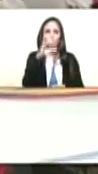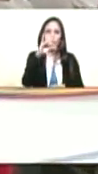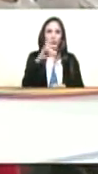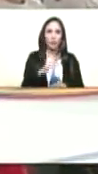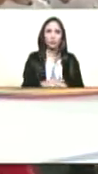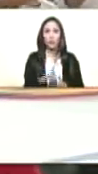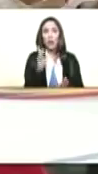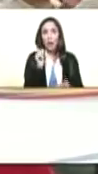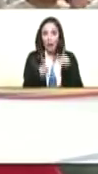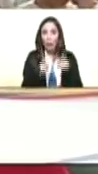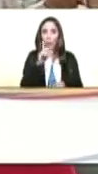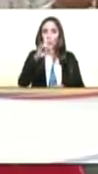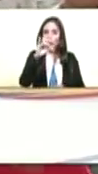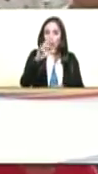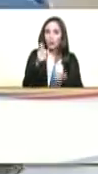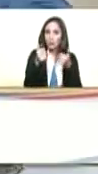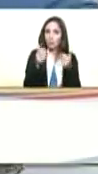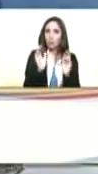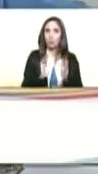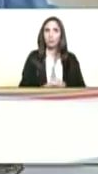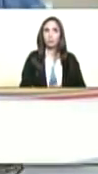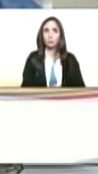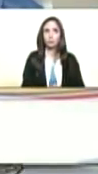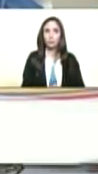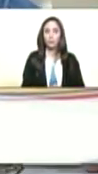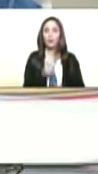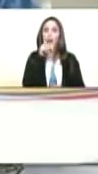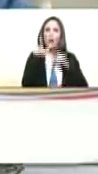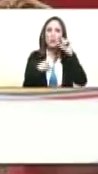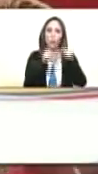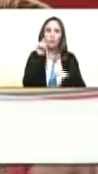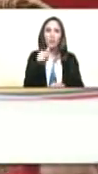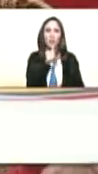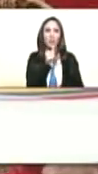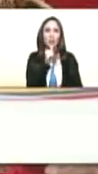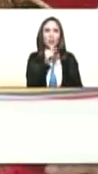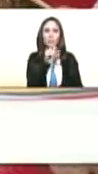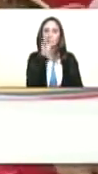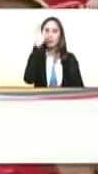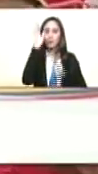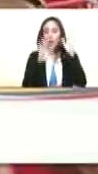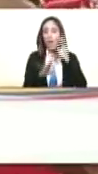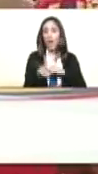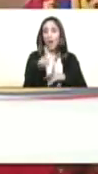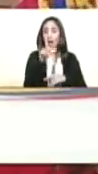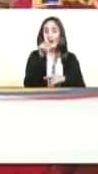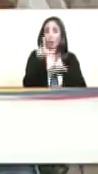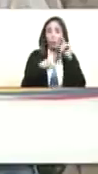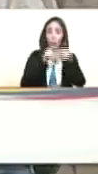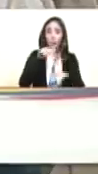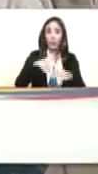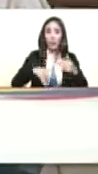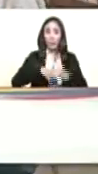Casi todos también. Los que todavía tienen Twitter. El Twitter ya pasó de moda.